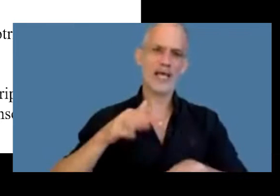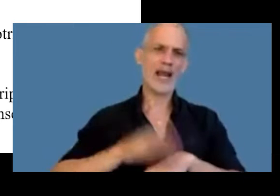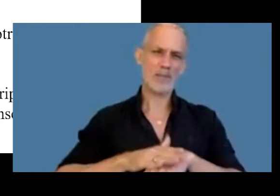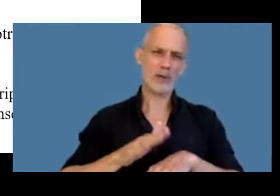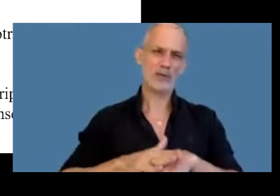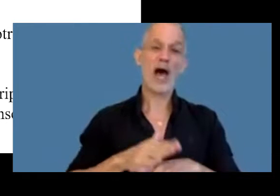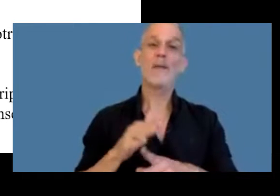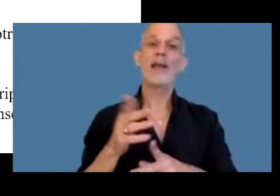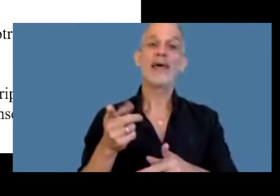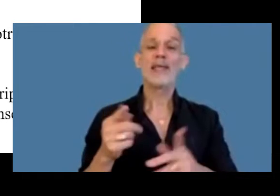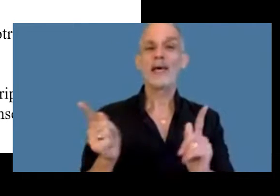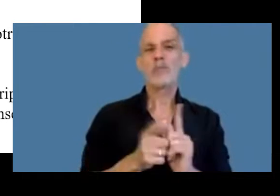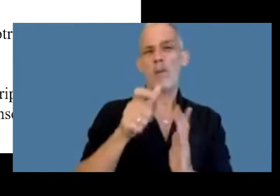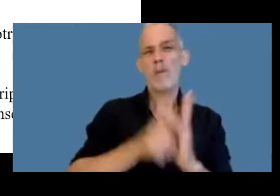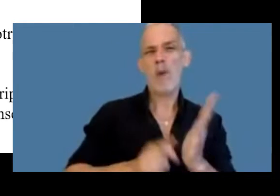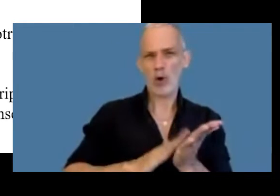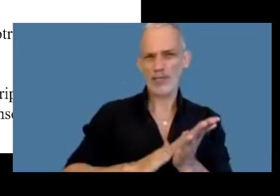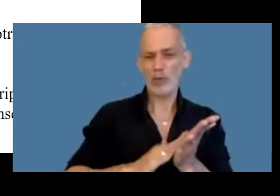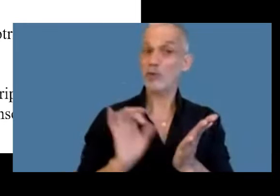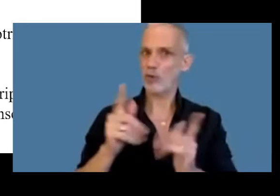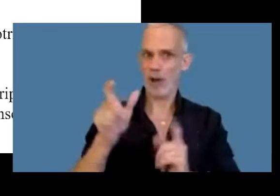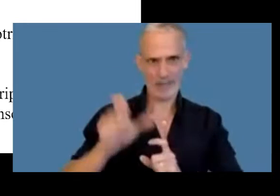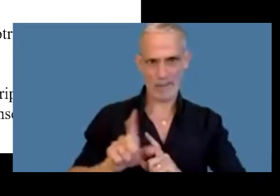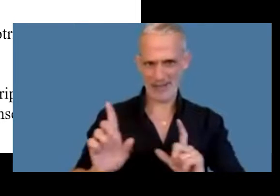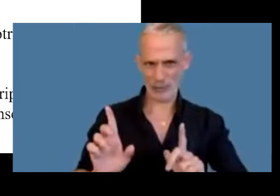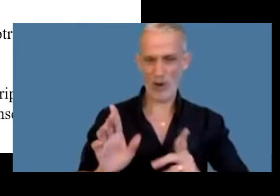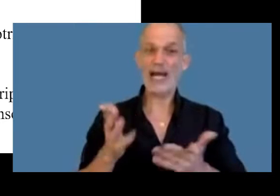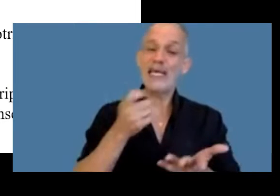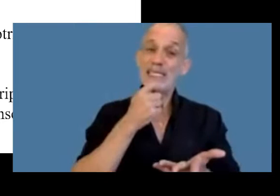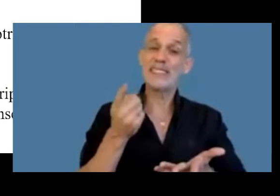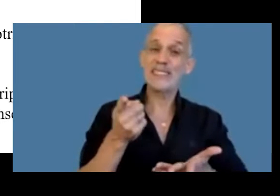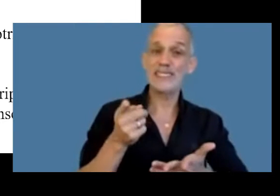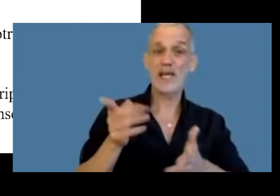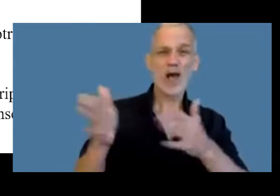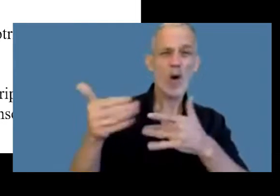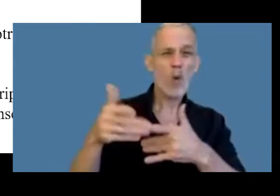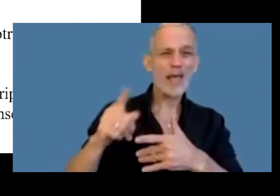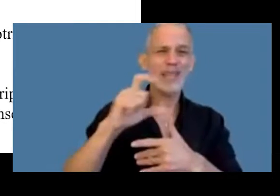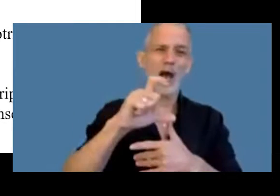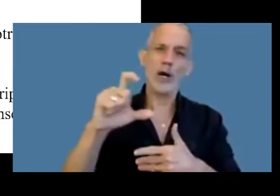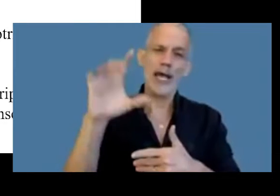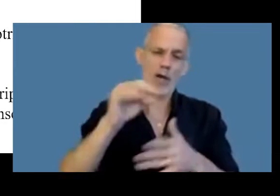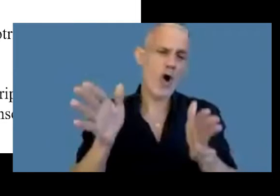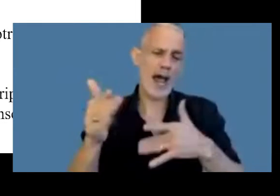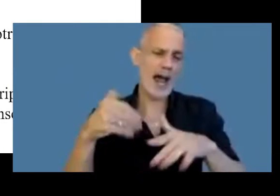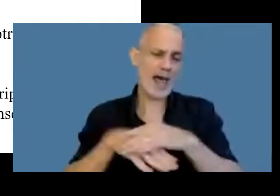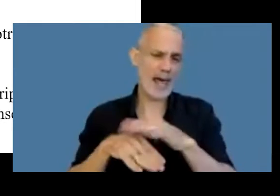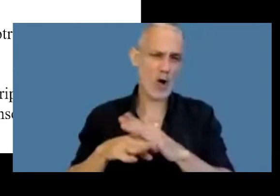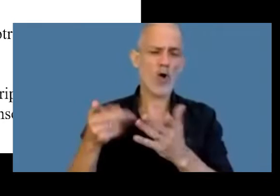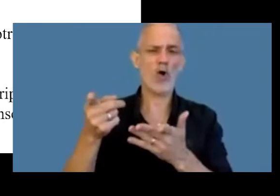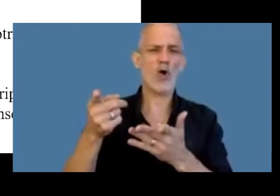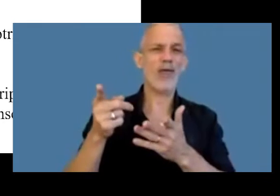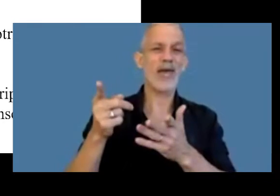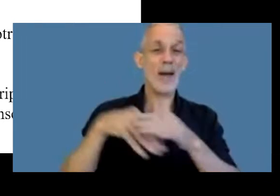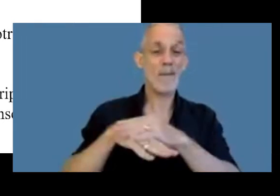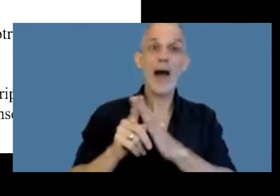régimen simplificado, y en la medida que su cuenta corriente o cuenta de ahorro esté inscrita